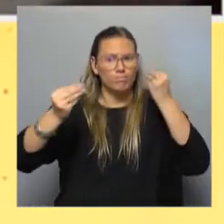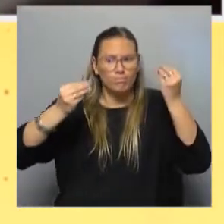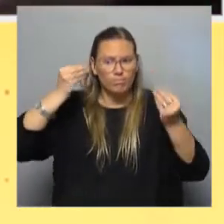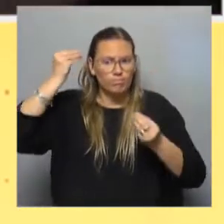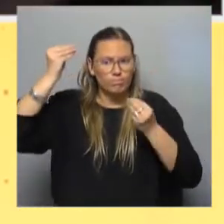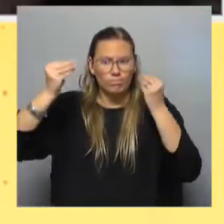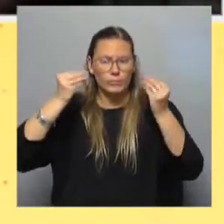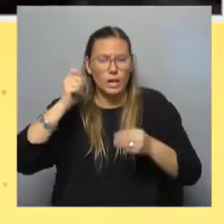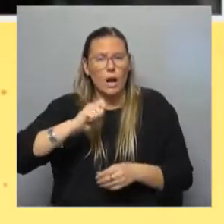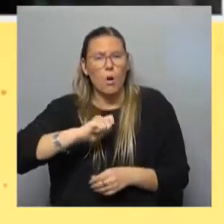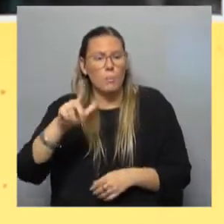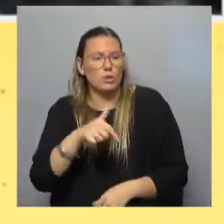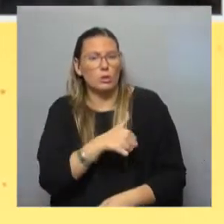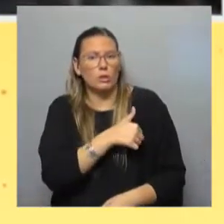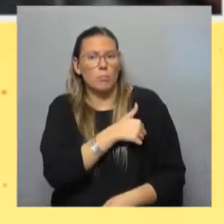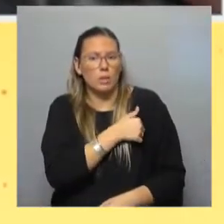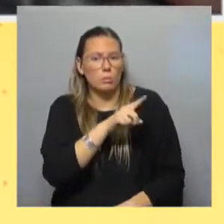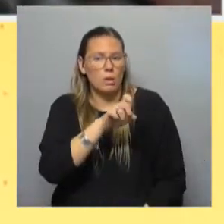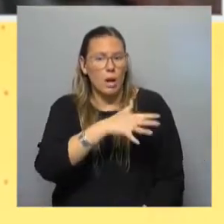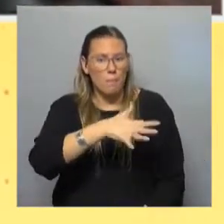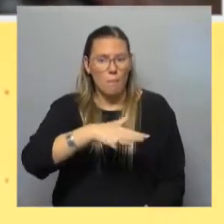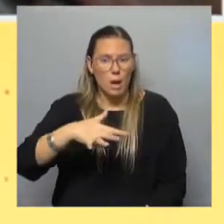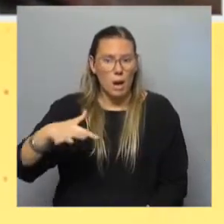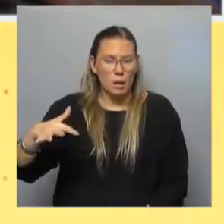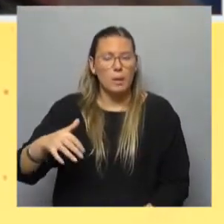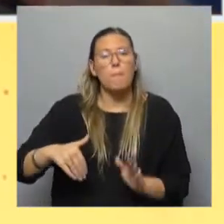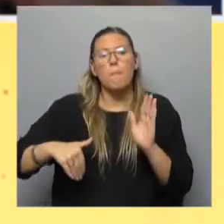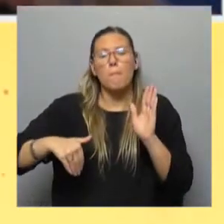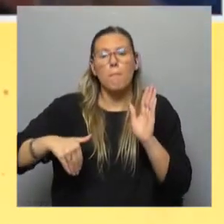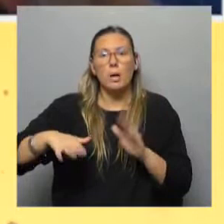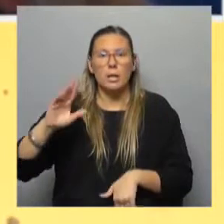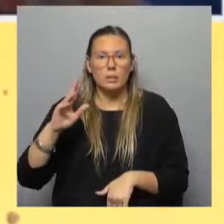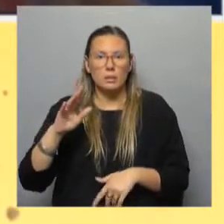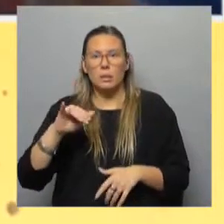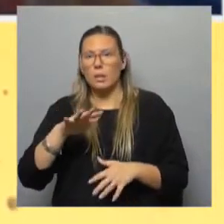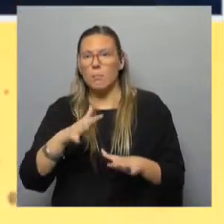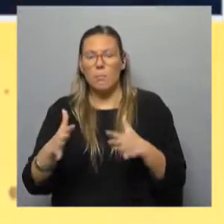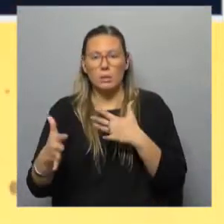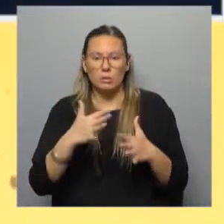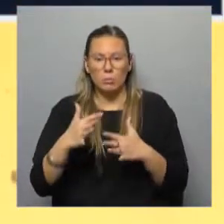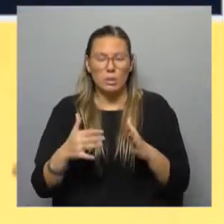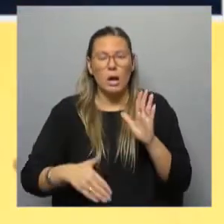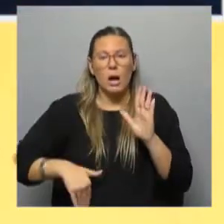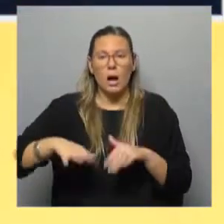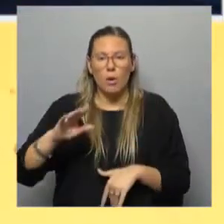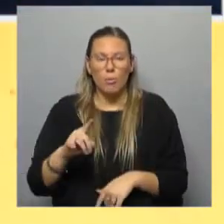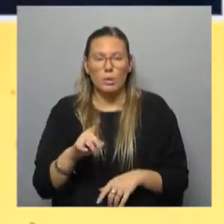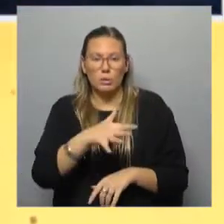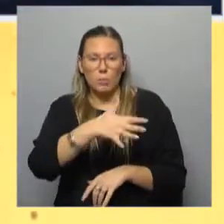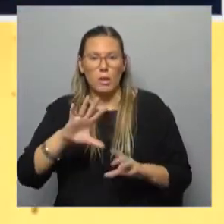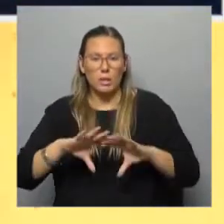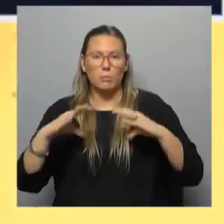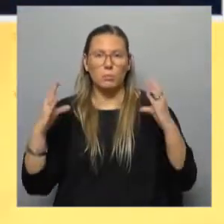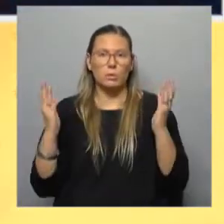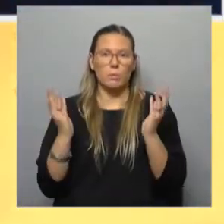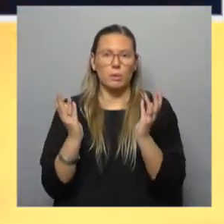es el aumento de la temperatura del mar es mayor que el promedio del aumento de la temperatura de los mares del planeta. Sí,